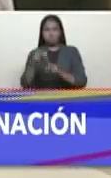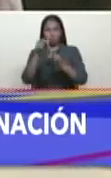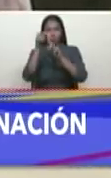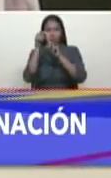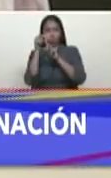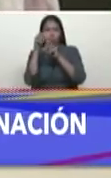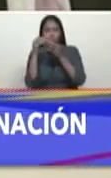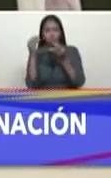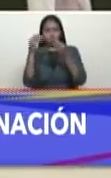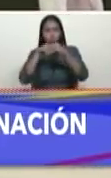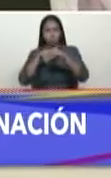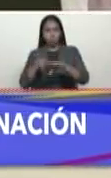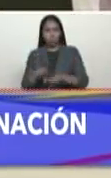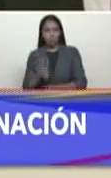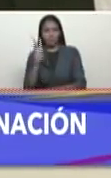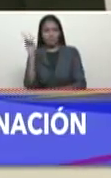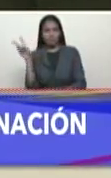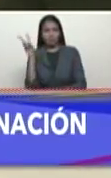constituidos